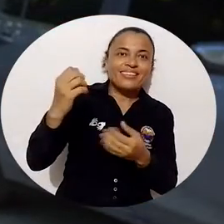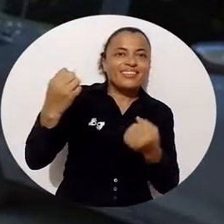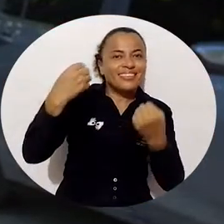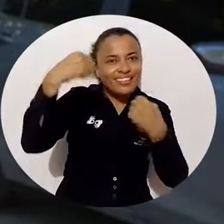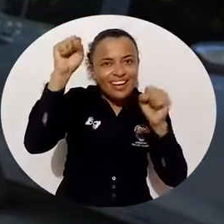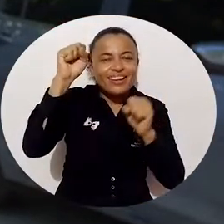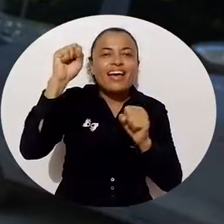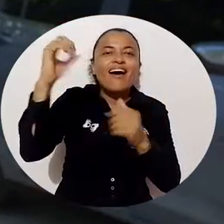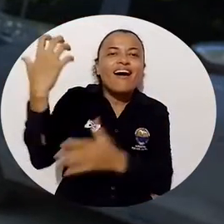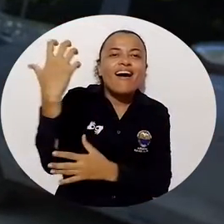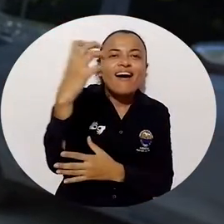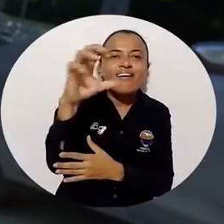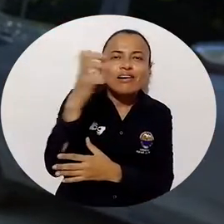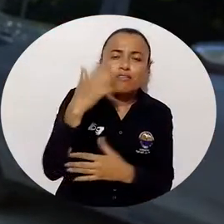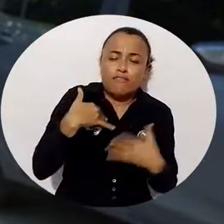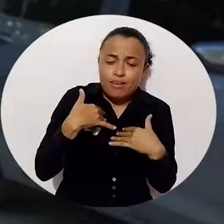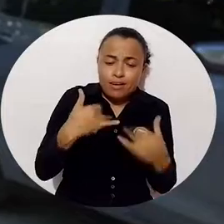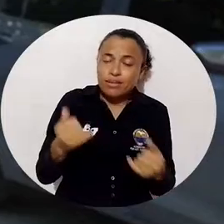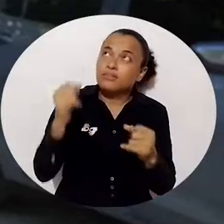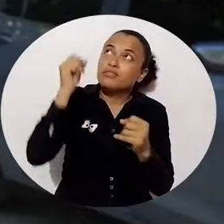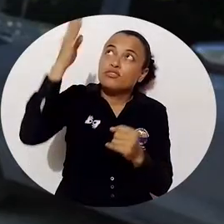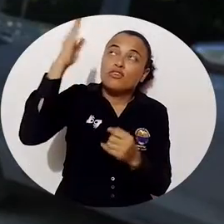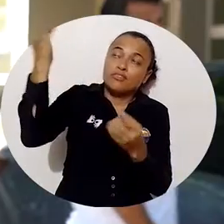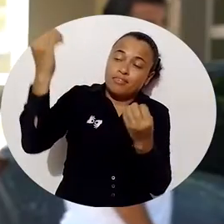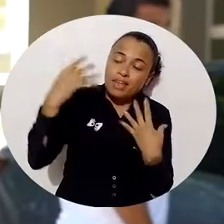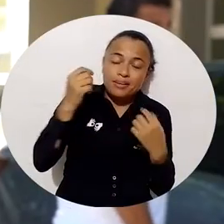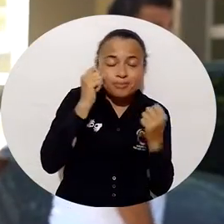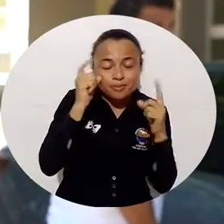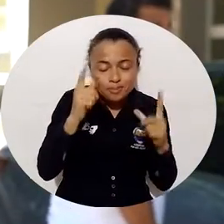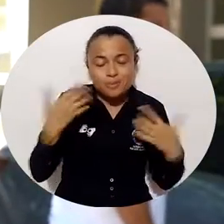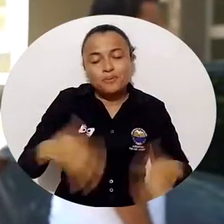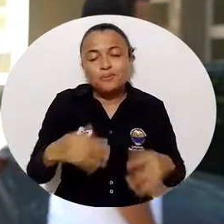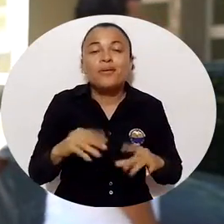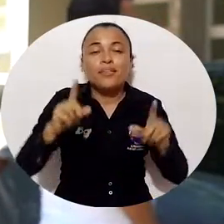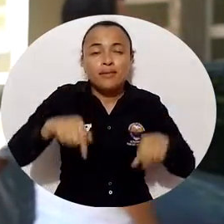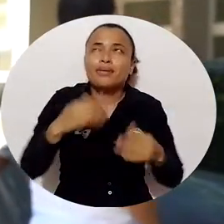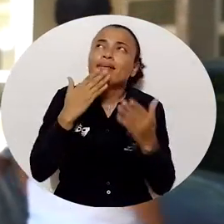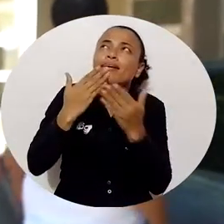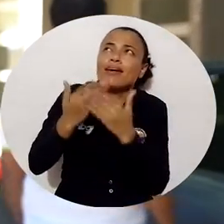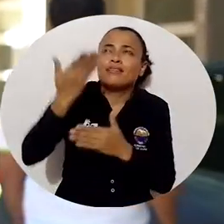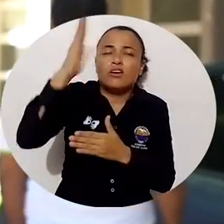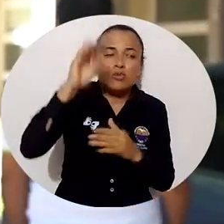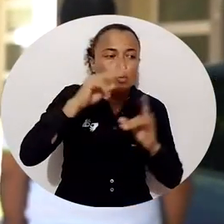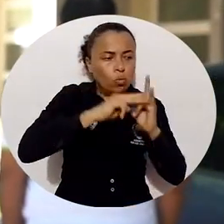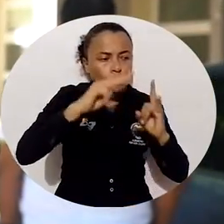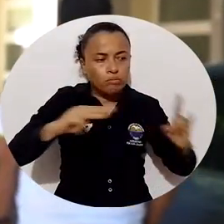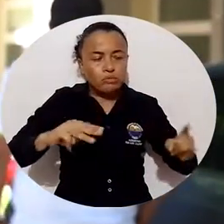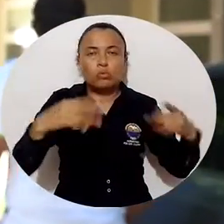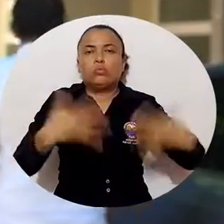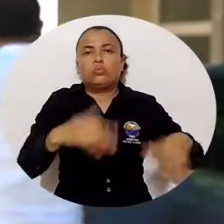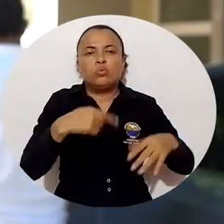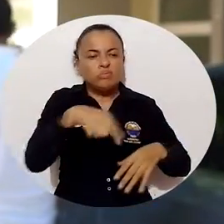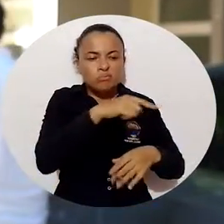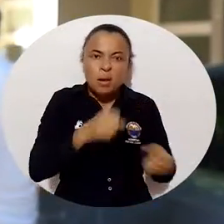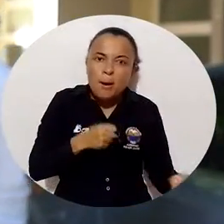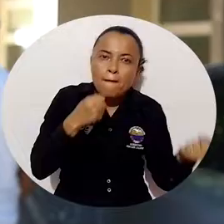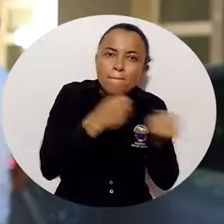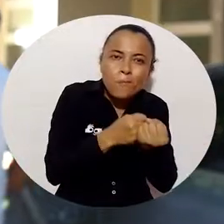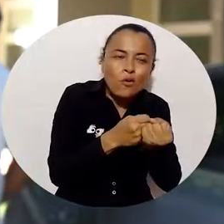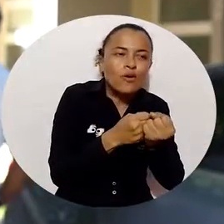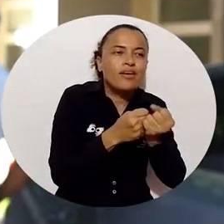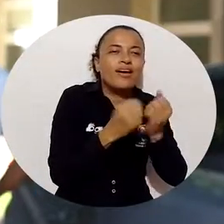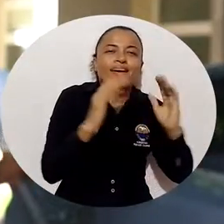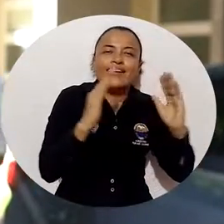verdad, no lo esperaba, pero esas son las sorpresas que nos da Dios. Le doy gracias a Dios también por la universidad, por lo que está haciendo por el